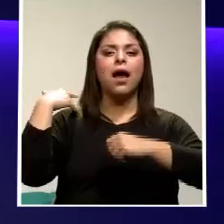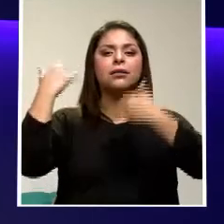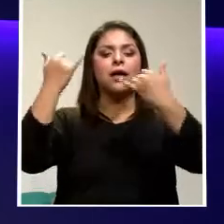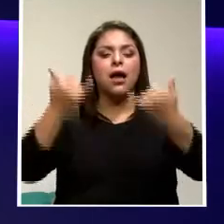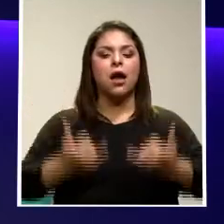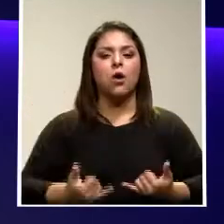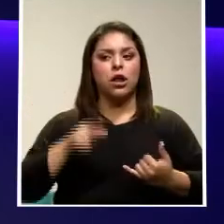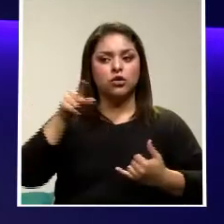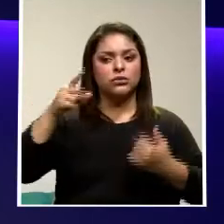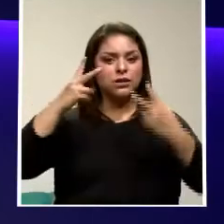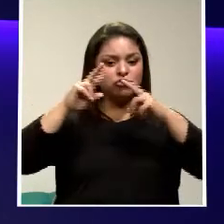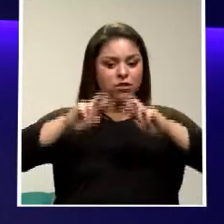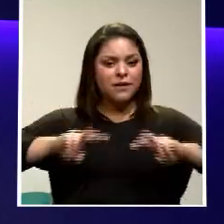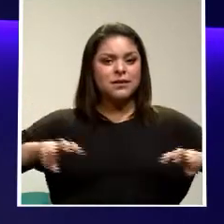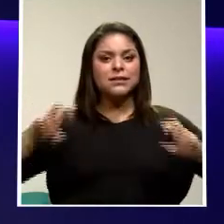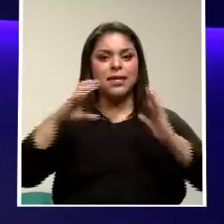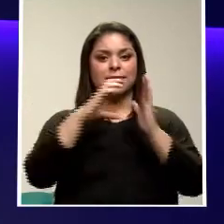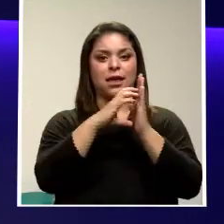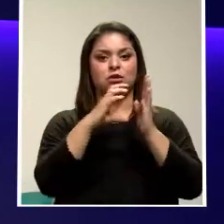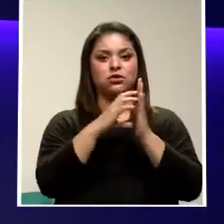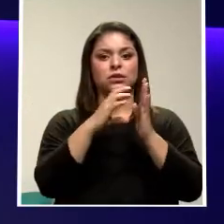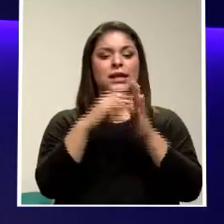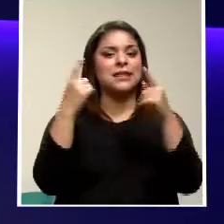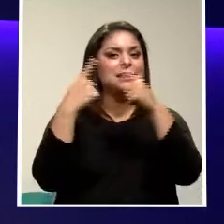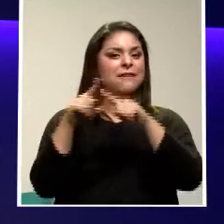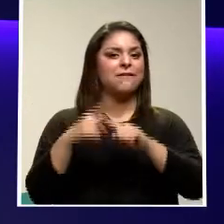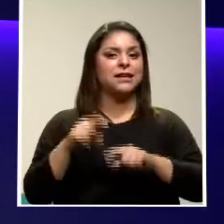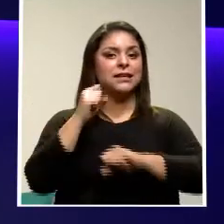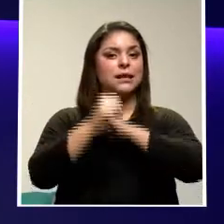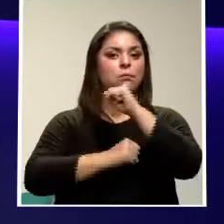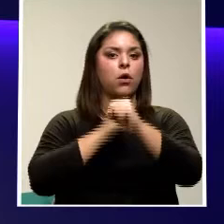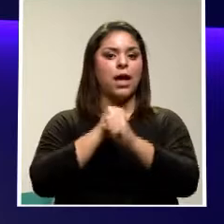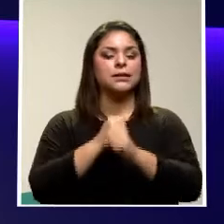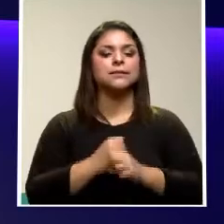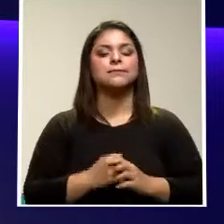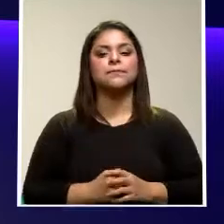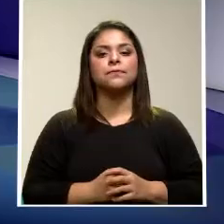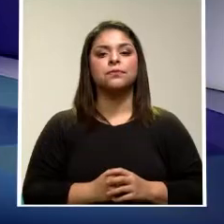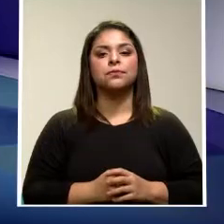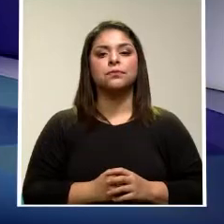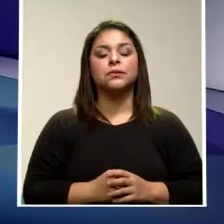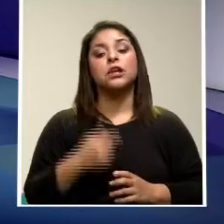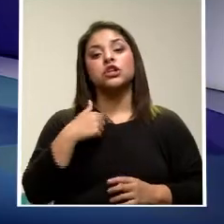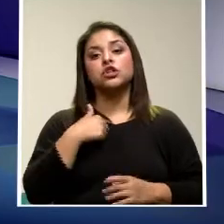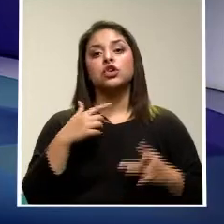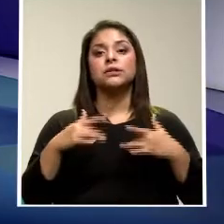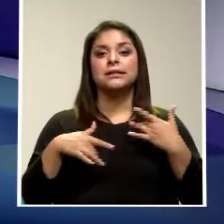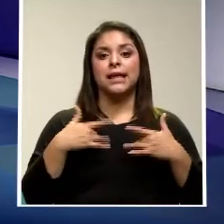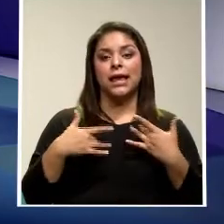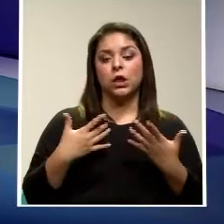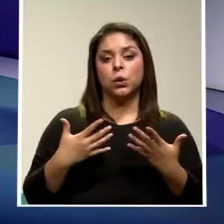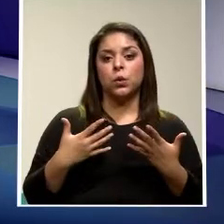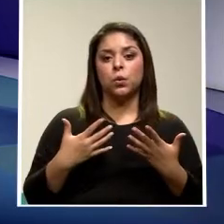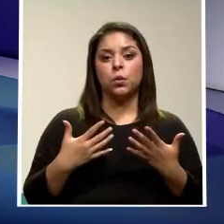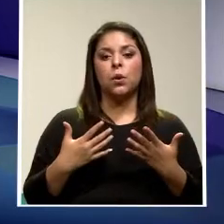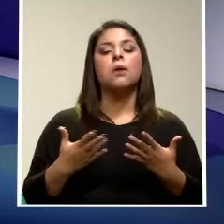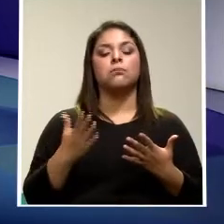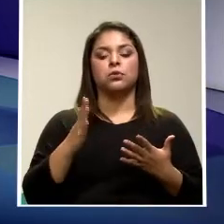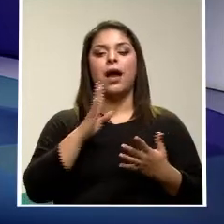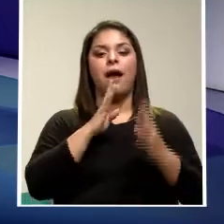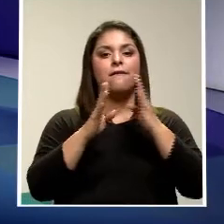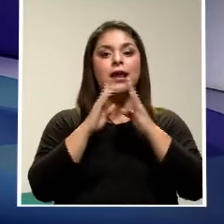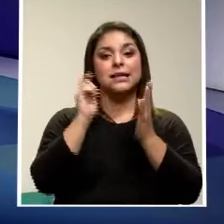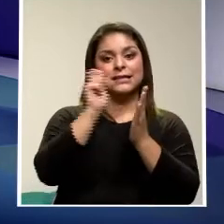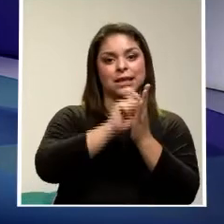al revisar textos de tan distintas épocas? Lo que siento es que voy a hablar de la escritura y no